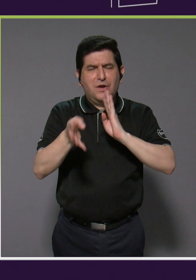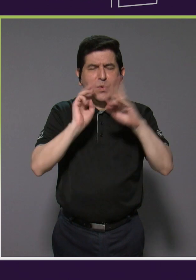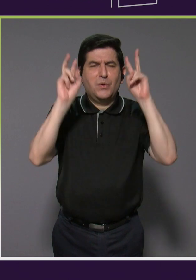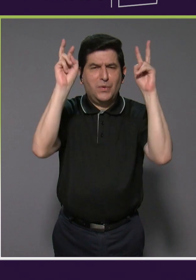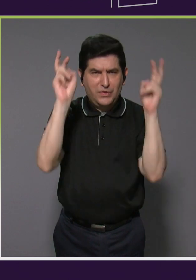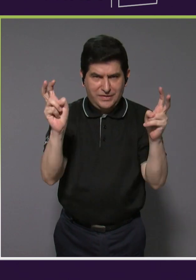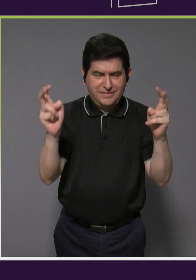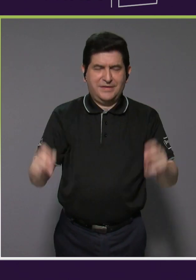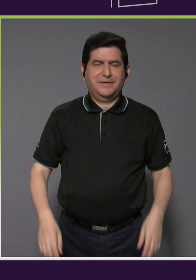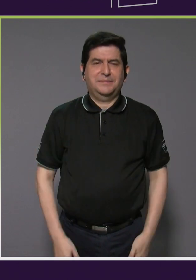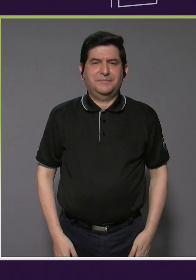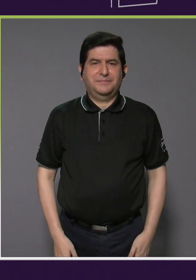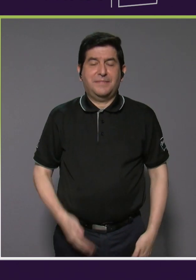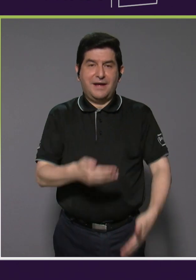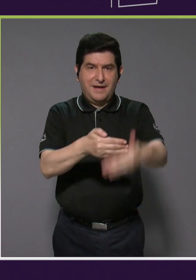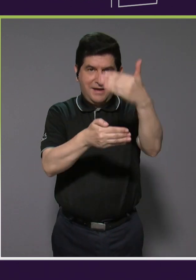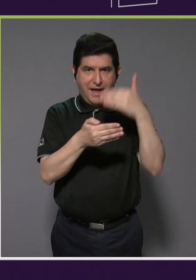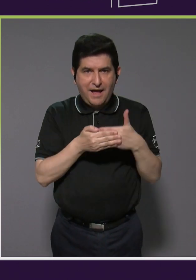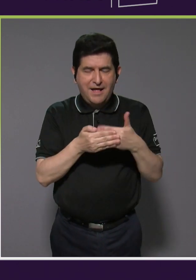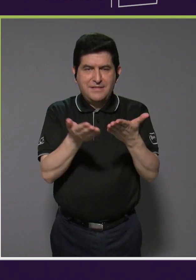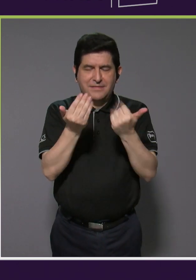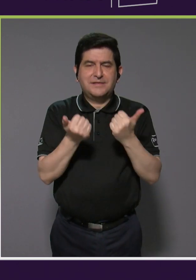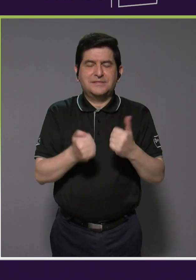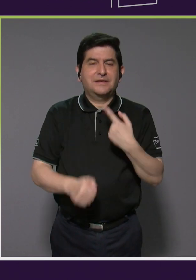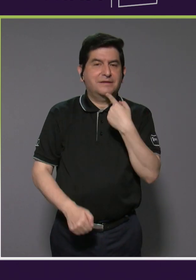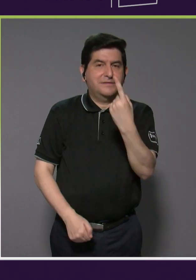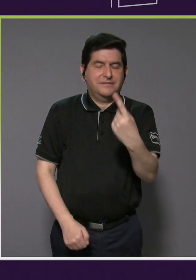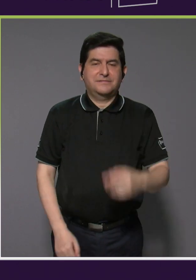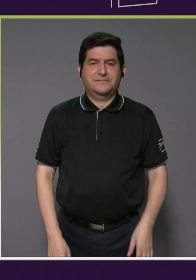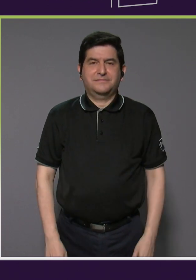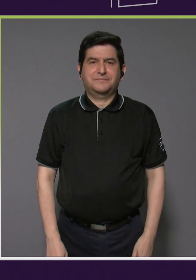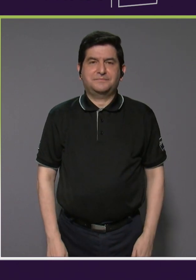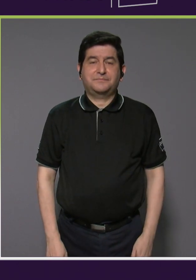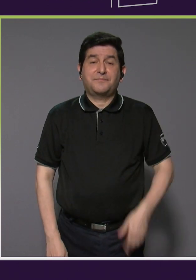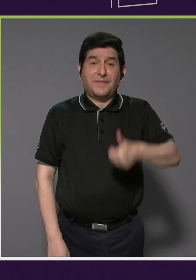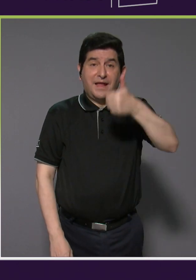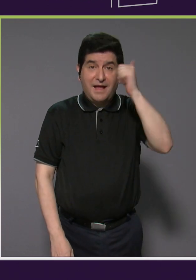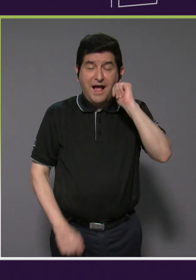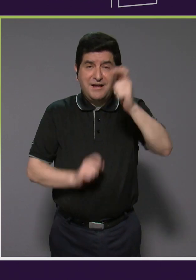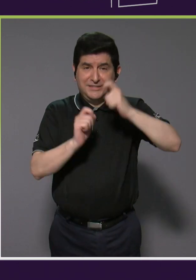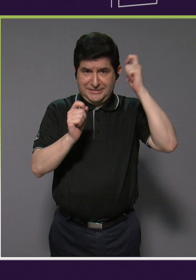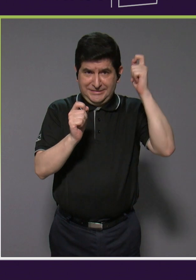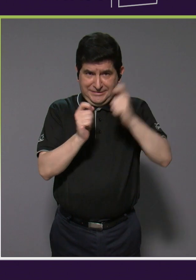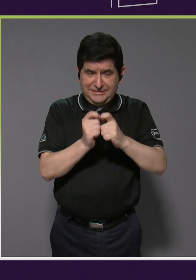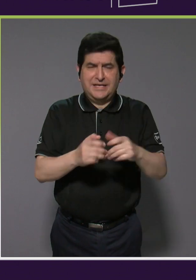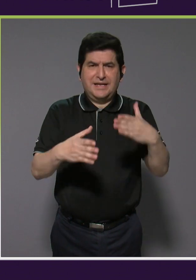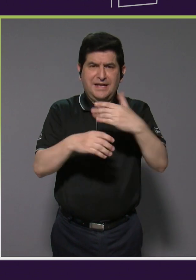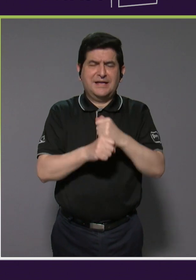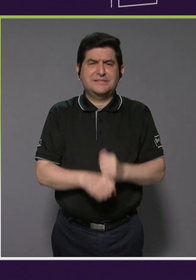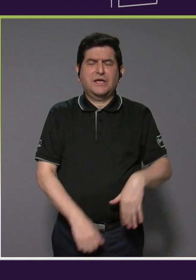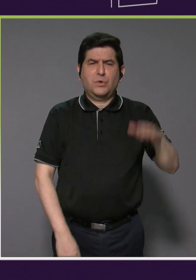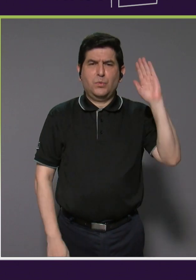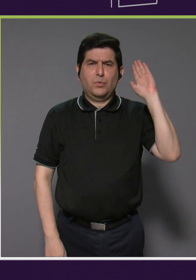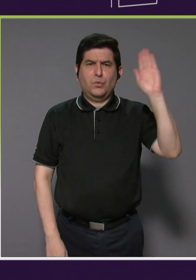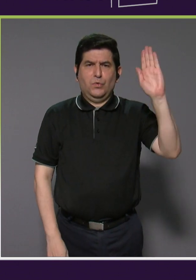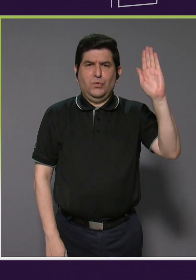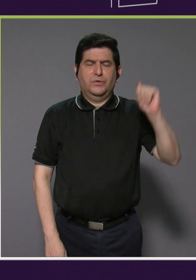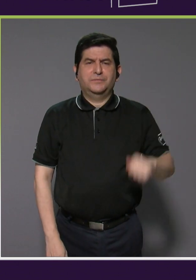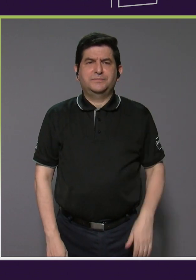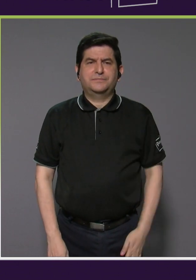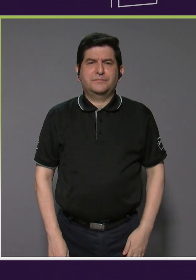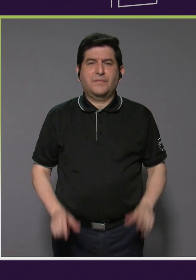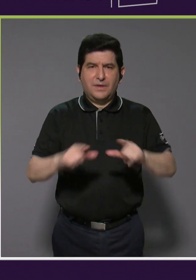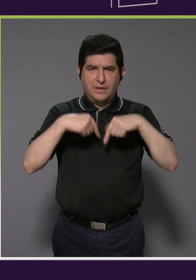tema, pero antes quisiéramos contarles que ayer justamente se realizó la juramentación de